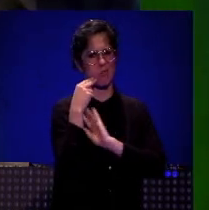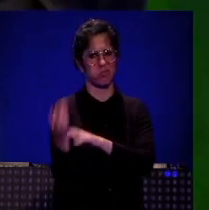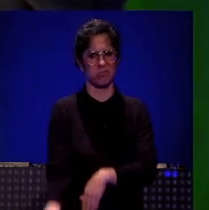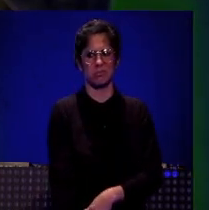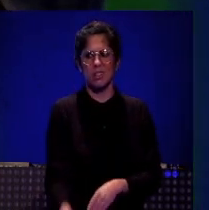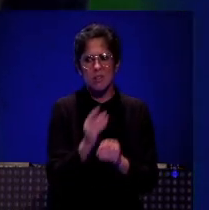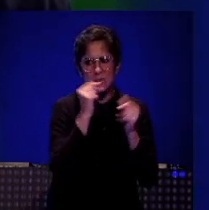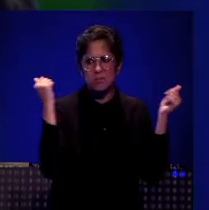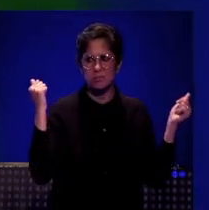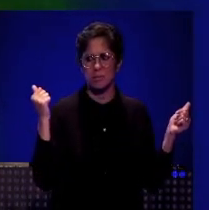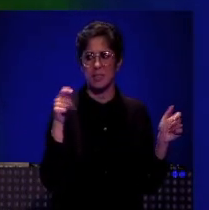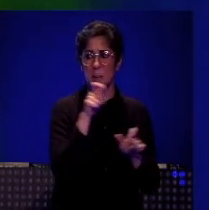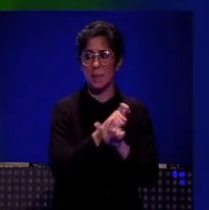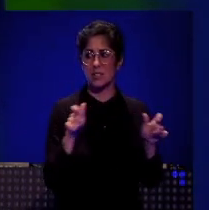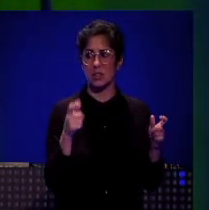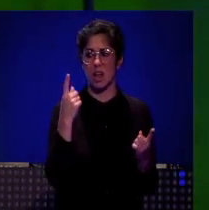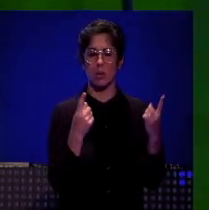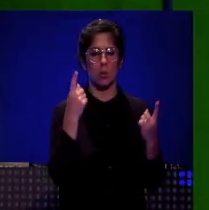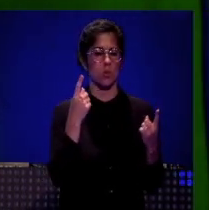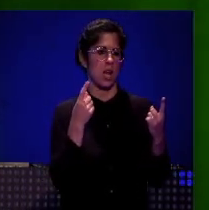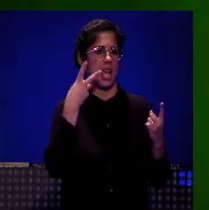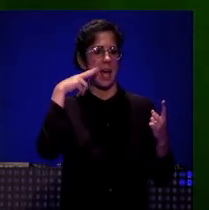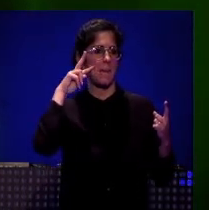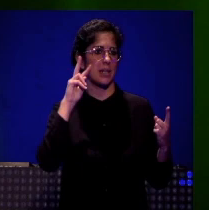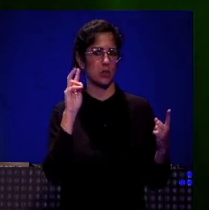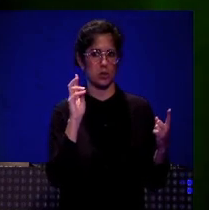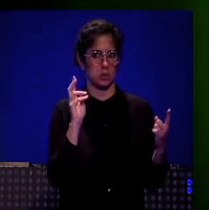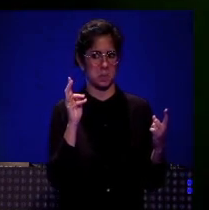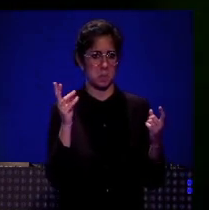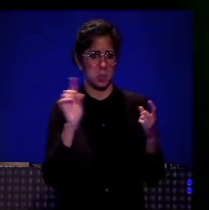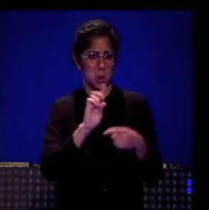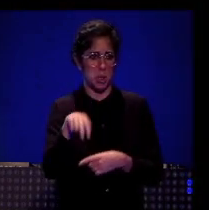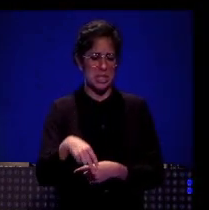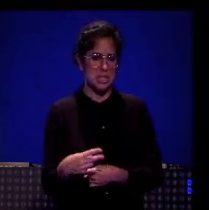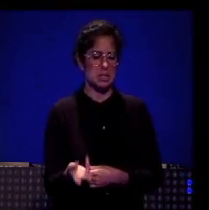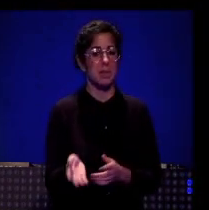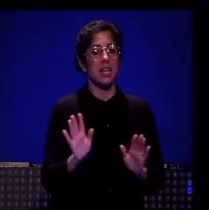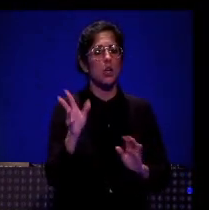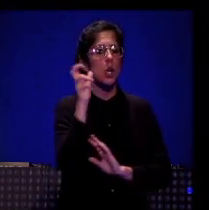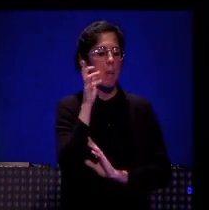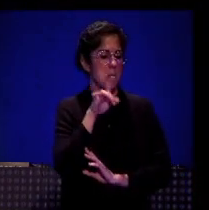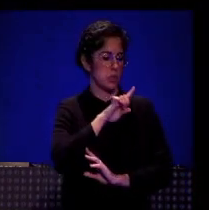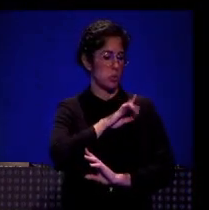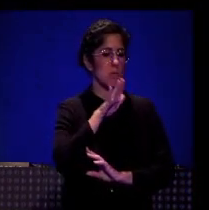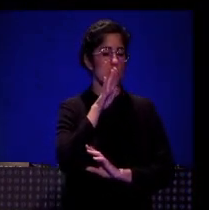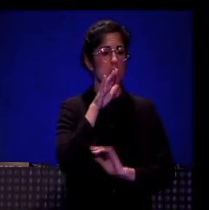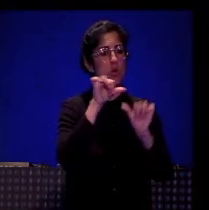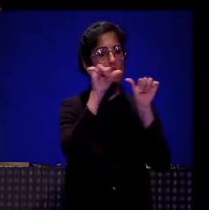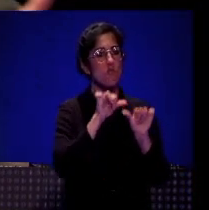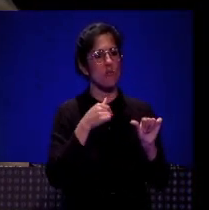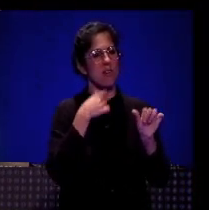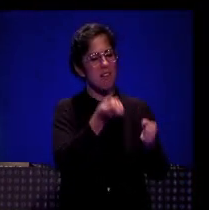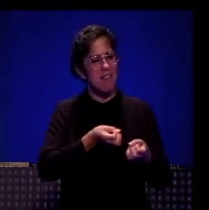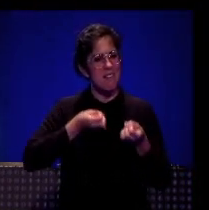no son tan especialistas los van a escuchar por la forma que transmití yo voy a hacer un poco de apple